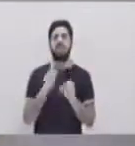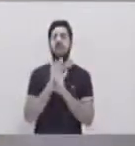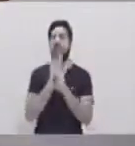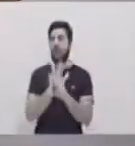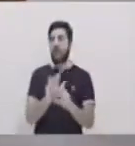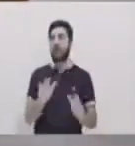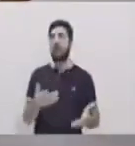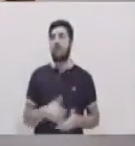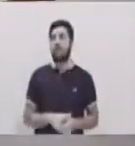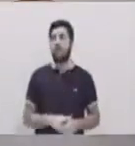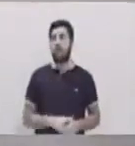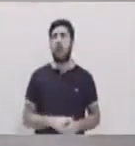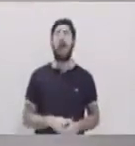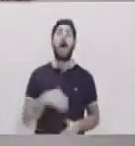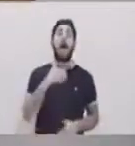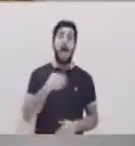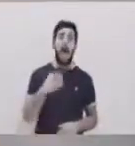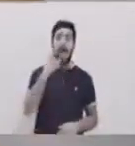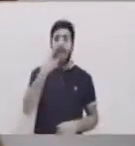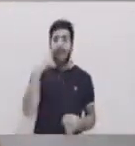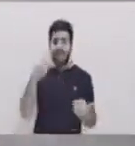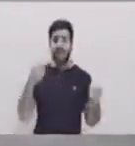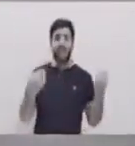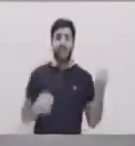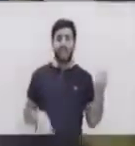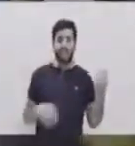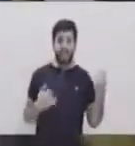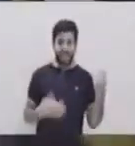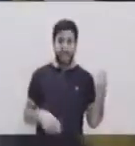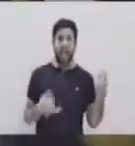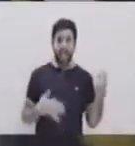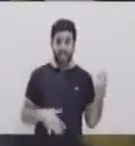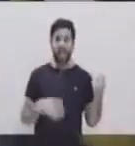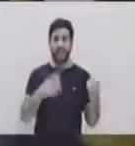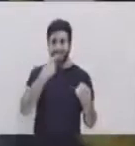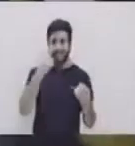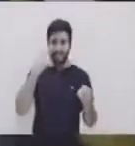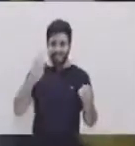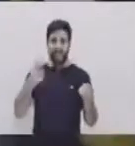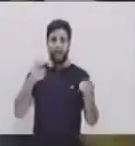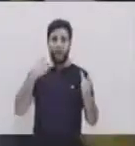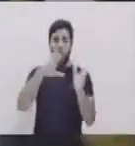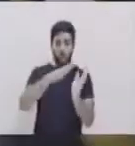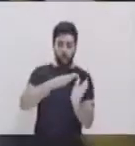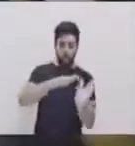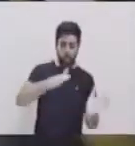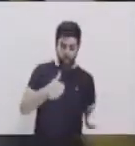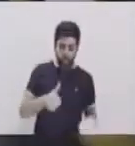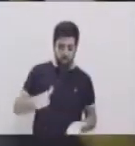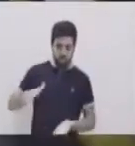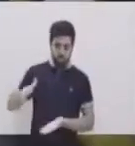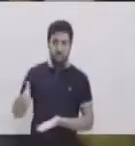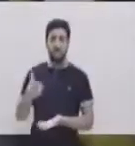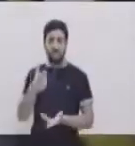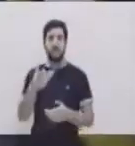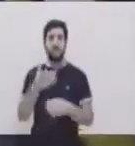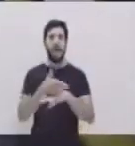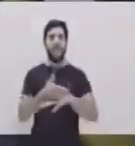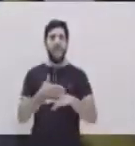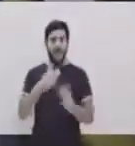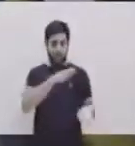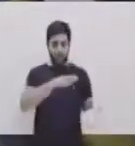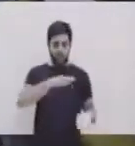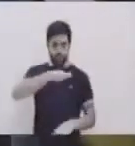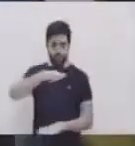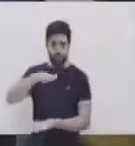resonadores? La guitarra. Eso, en la guitarra, ¿por qué? Porque esa caja pues hace que haya resonancia dentro